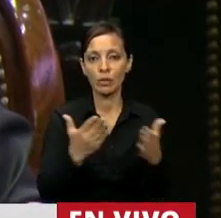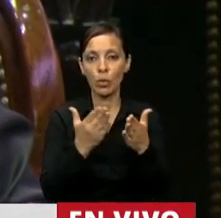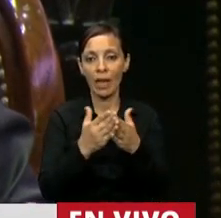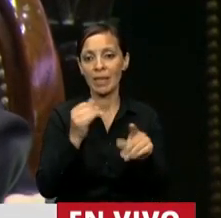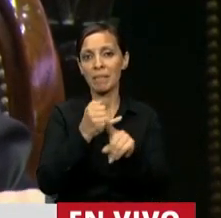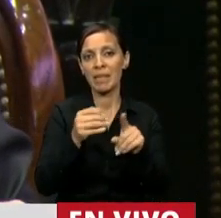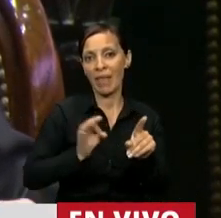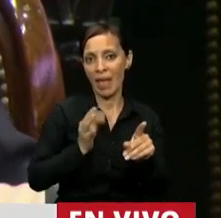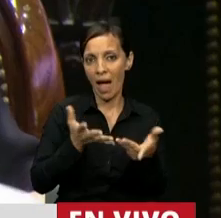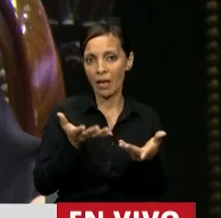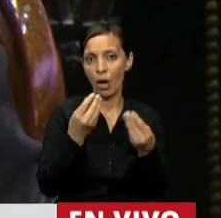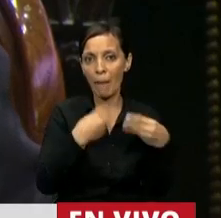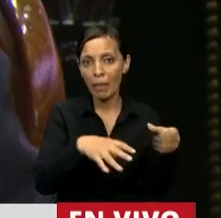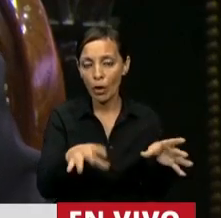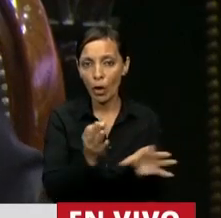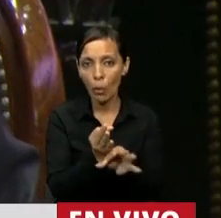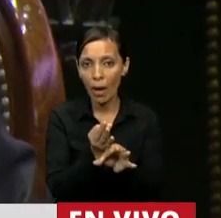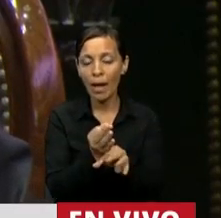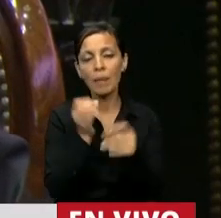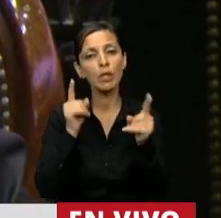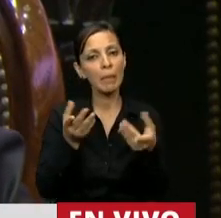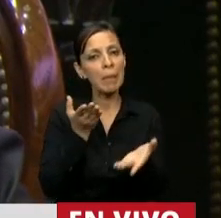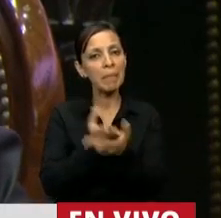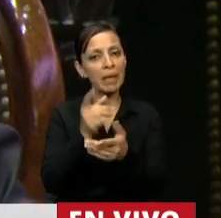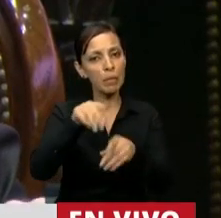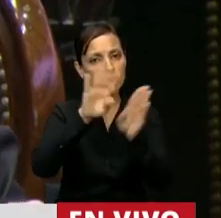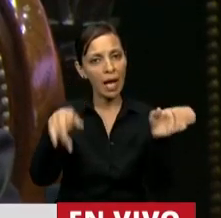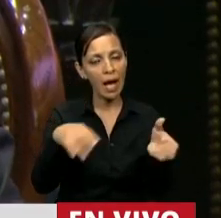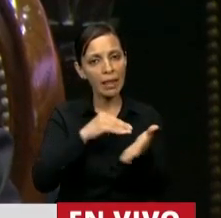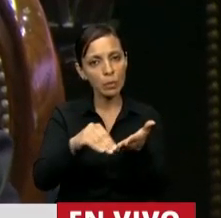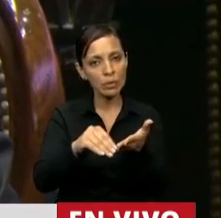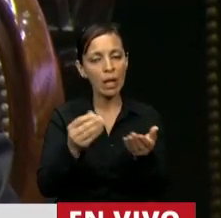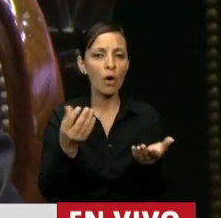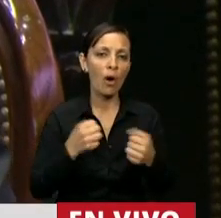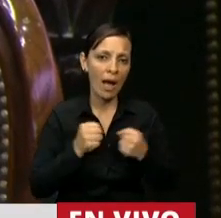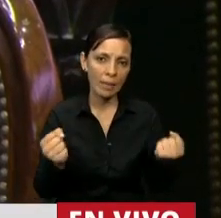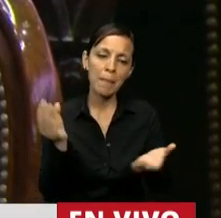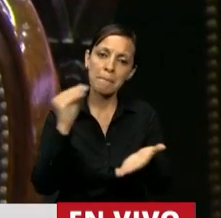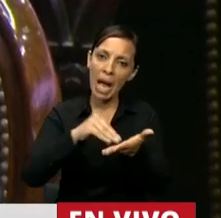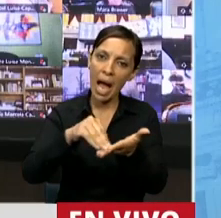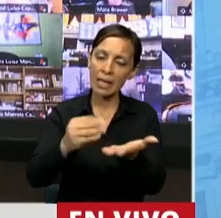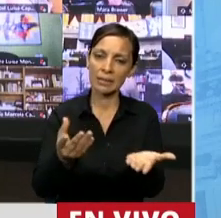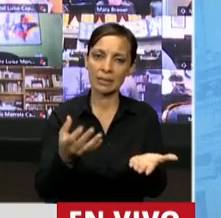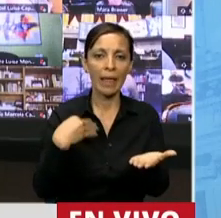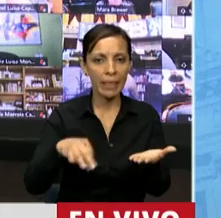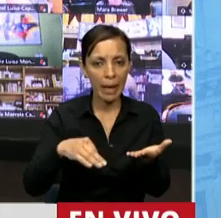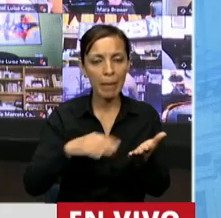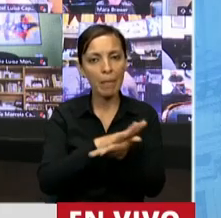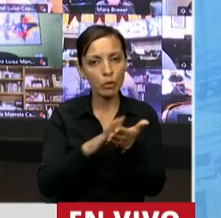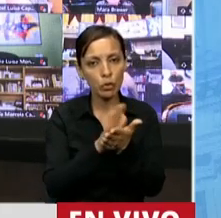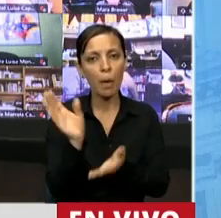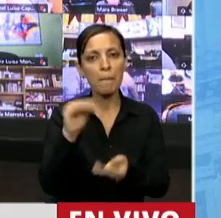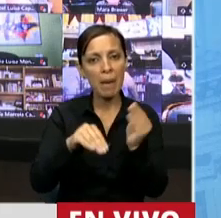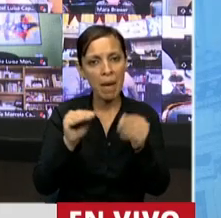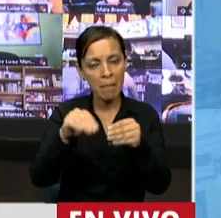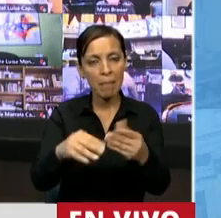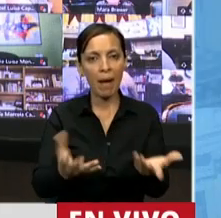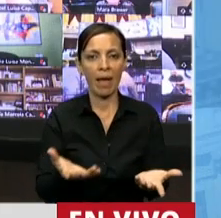de año, pero también vamos a seguir pidiéndole a esta Cámara que se anime a hacer algo más, que se anime a dar los pasos que faltan y a